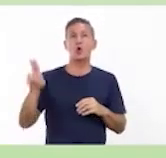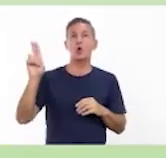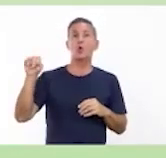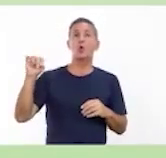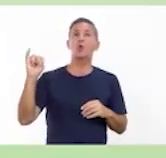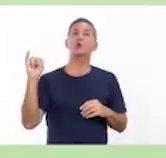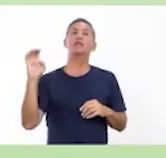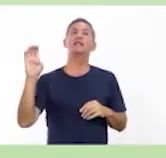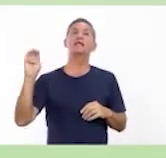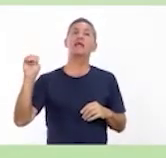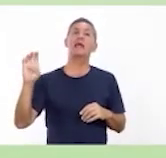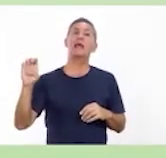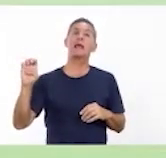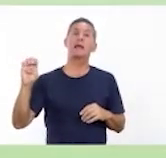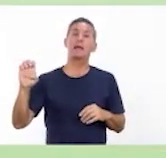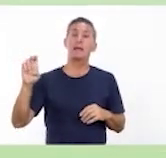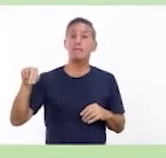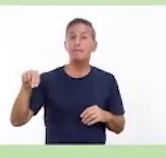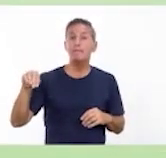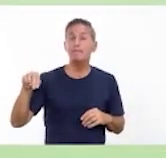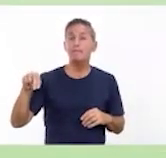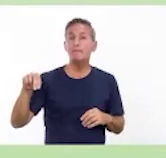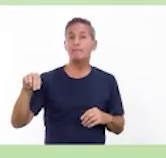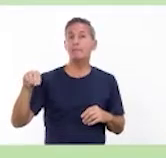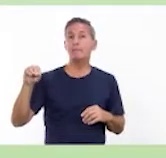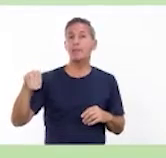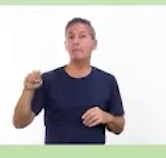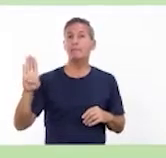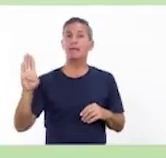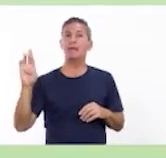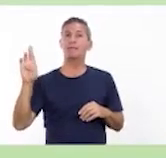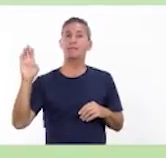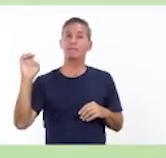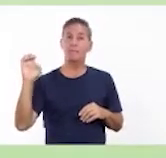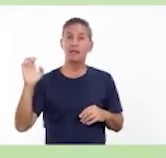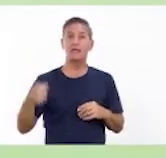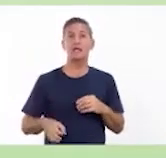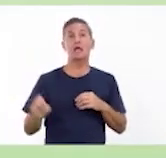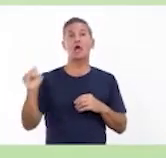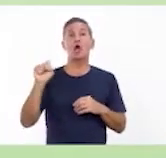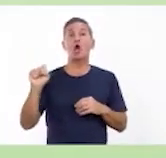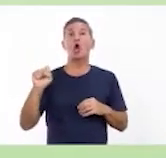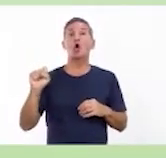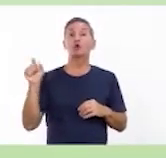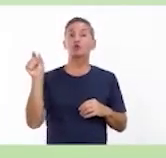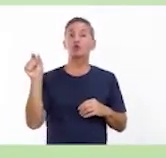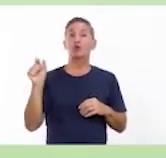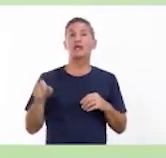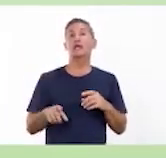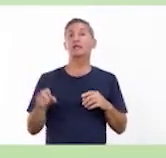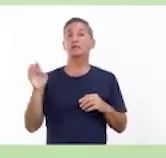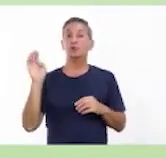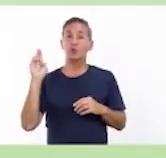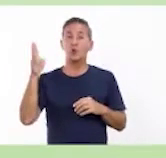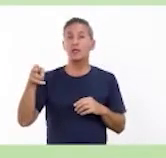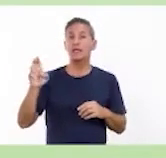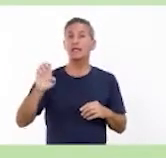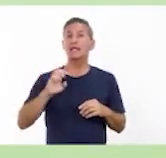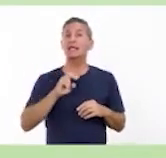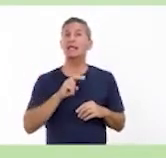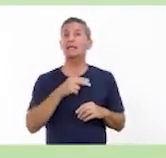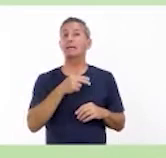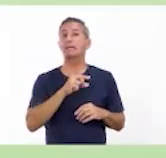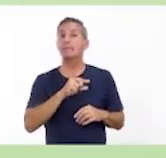unimembre. El sujeto y el predicado no se pueden separar porque aparecen fundados en un solo